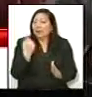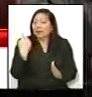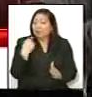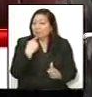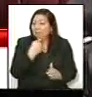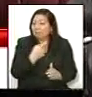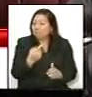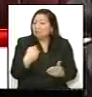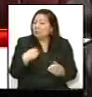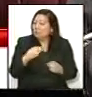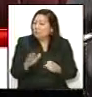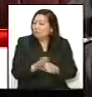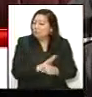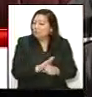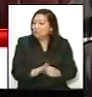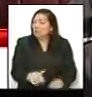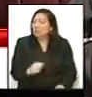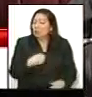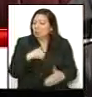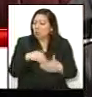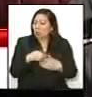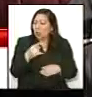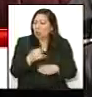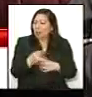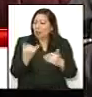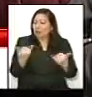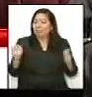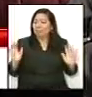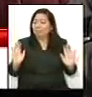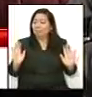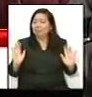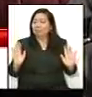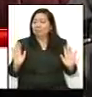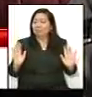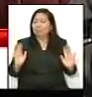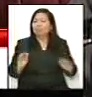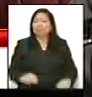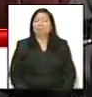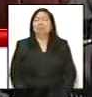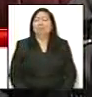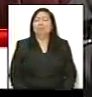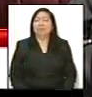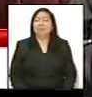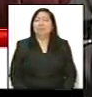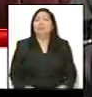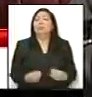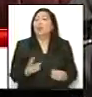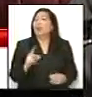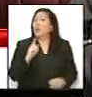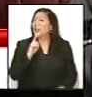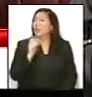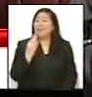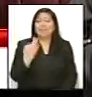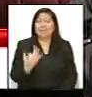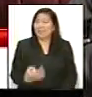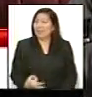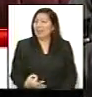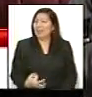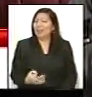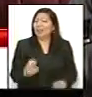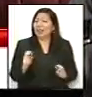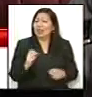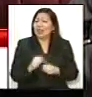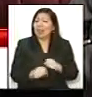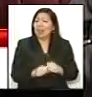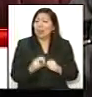pasada, deberíamos abordarla. Yo voy a votar en contra de eso. Yo voy a votar en contra. Porque no es verdad que ahorita recién se aborde. Desde el